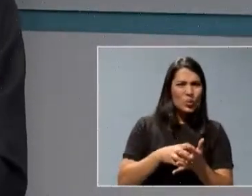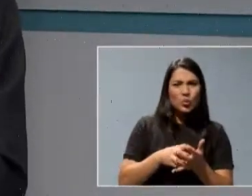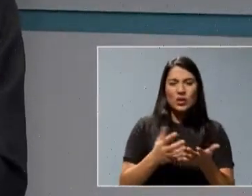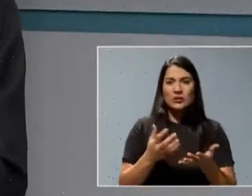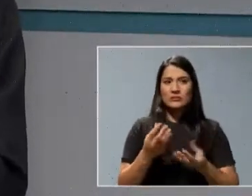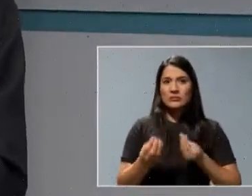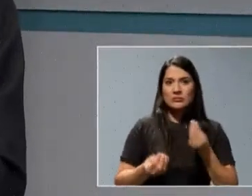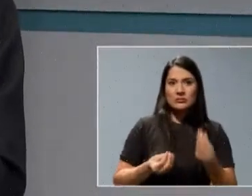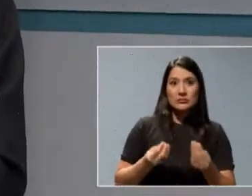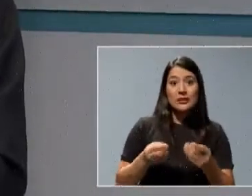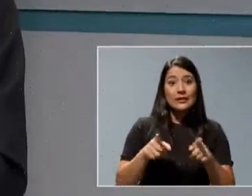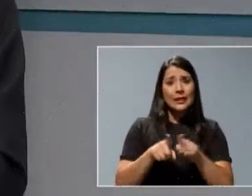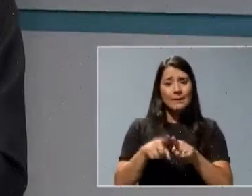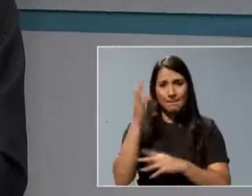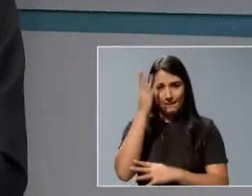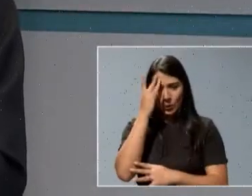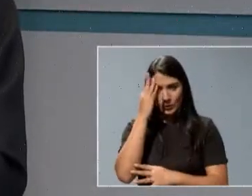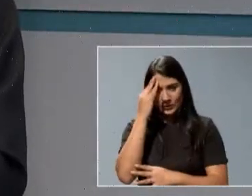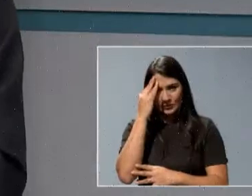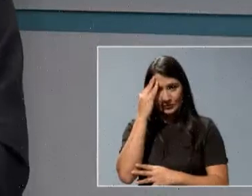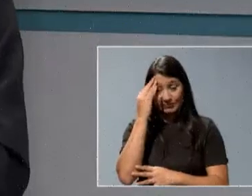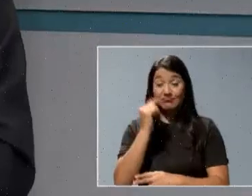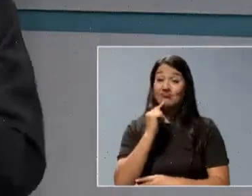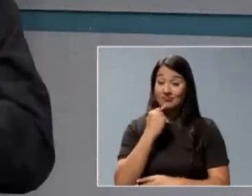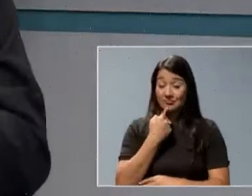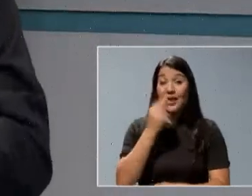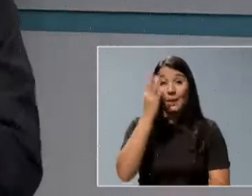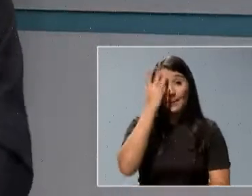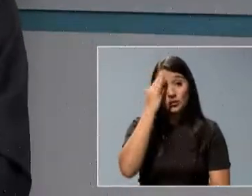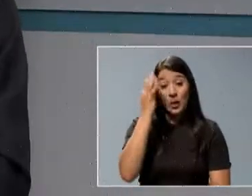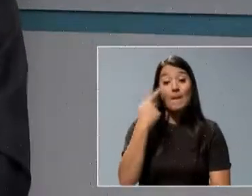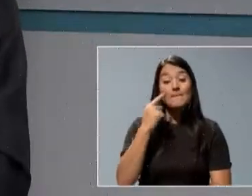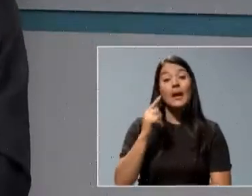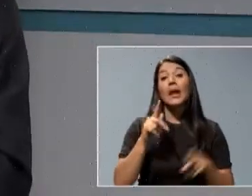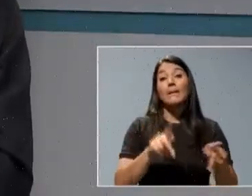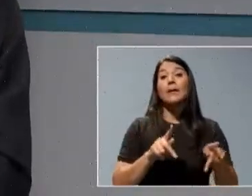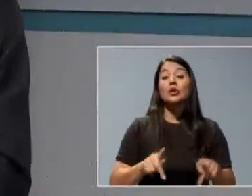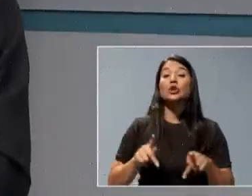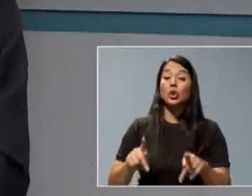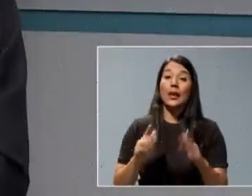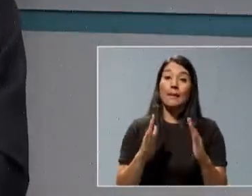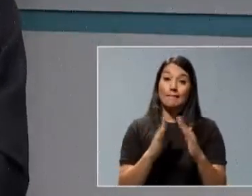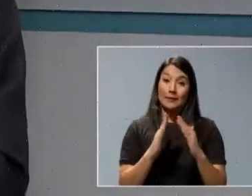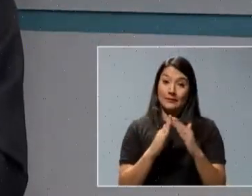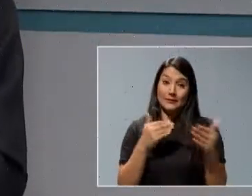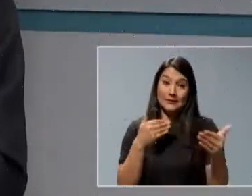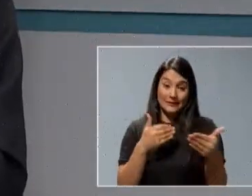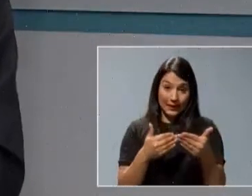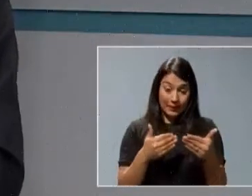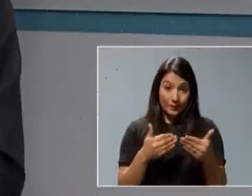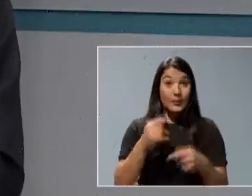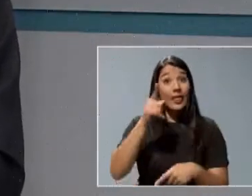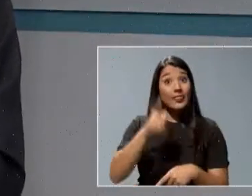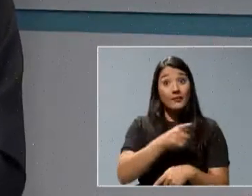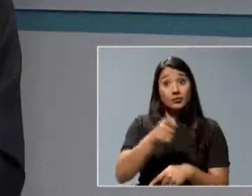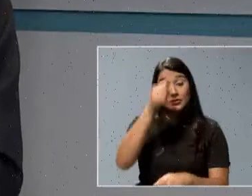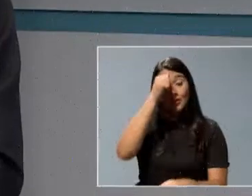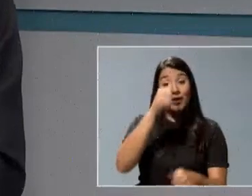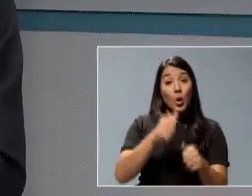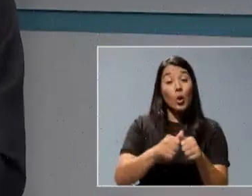mesa y preocupación, seria preocupación para las personas que viven cerca. Hay que recordar que